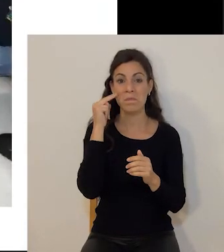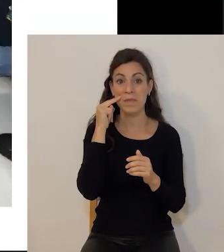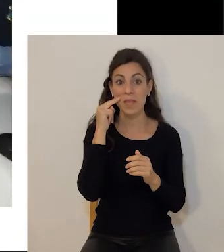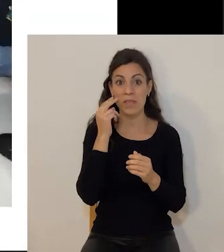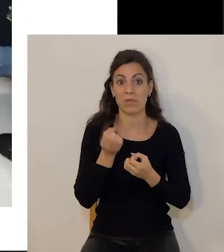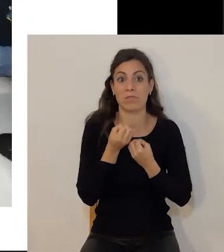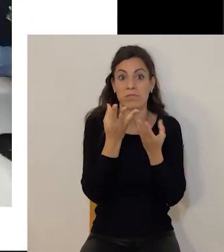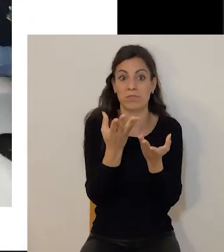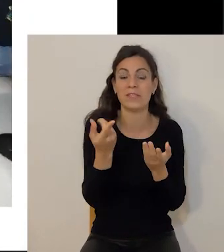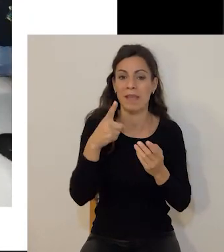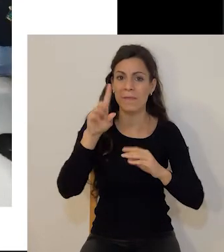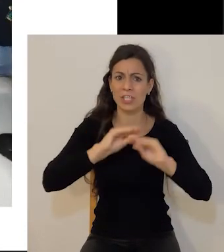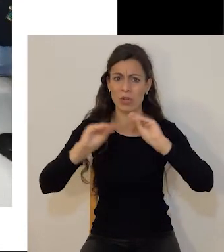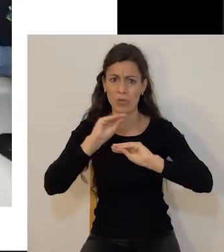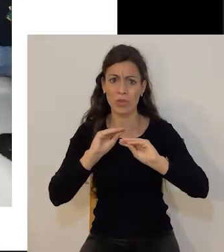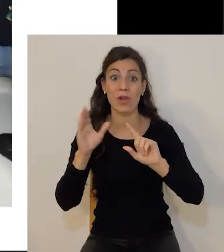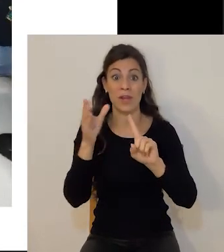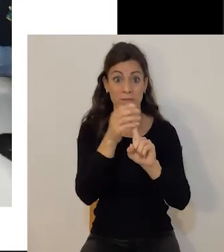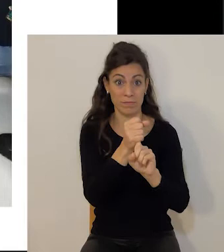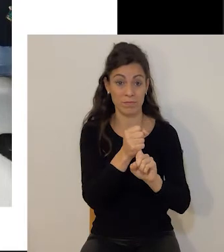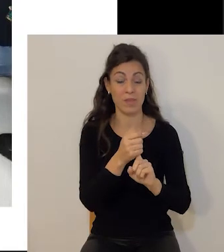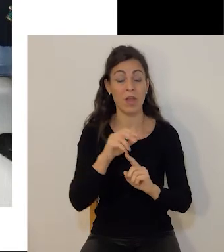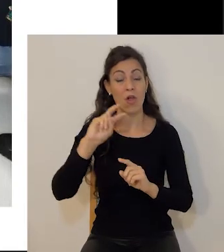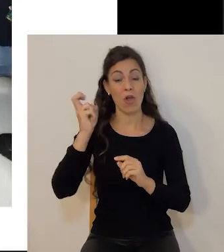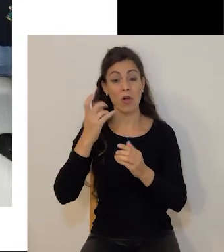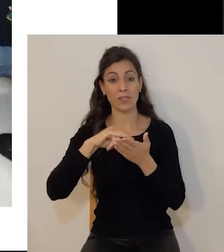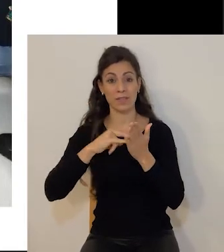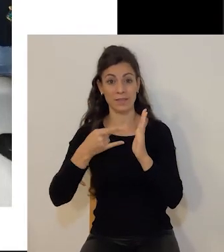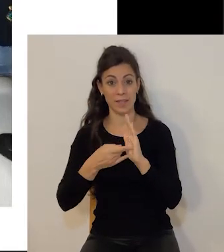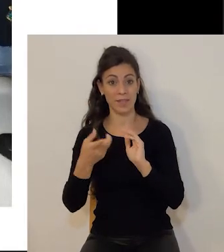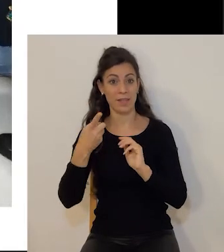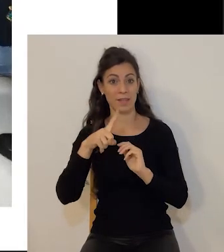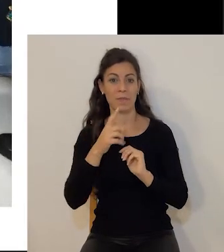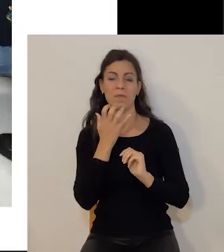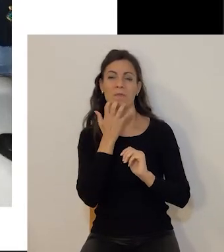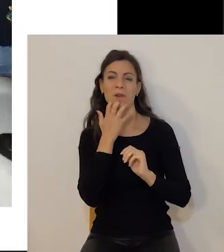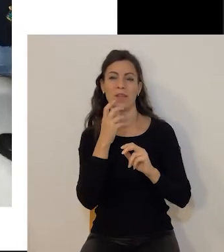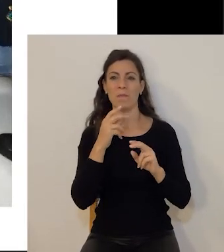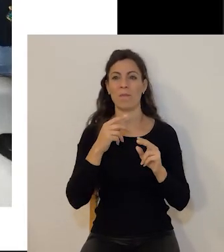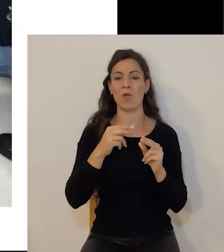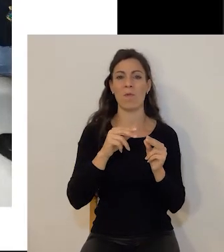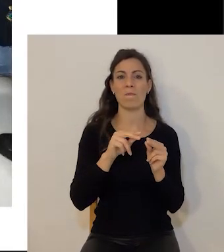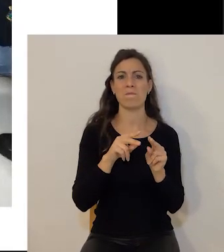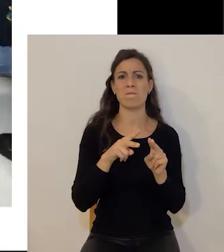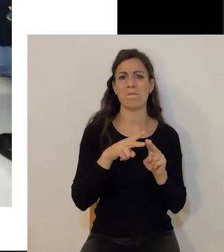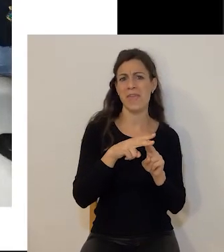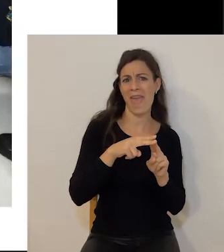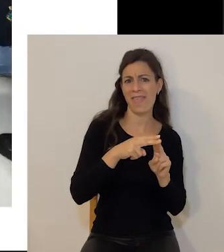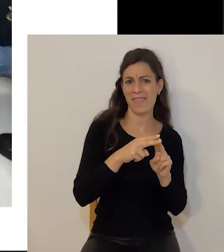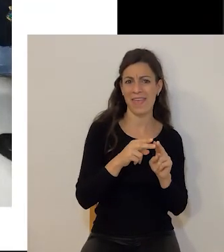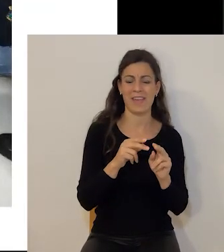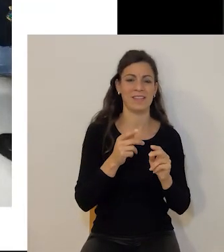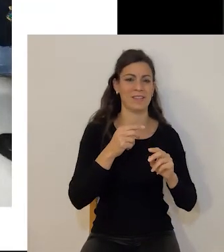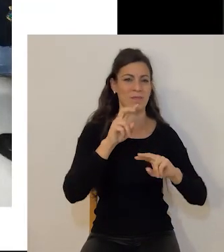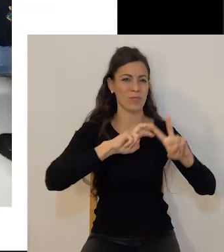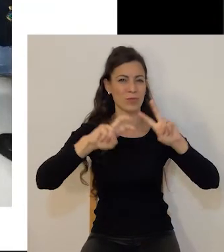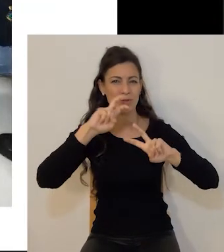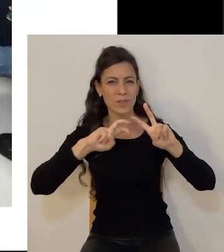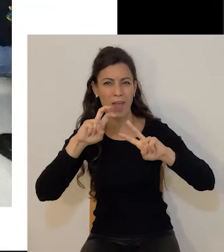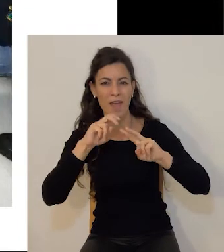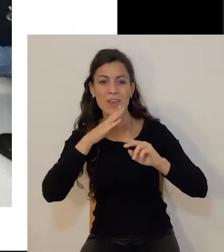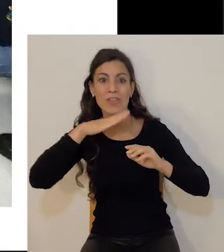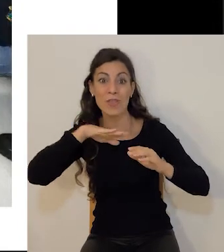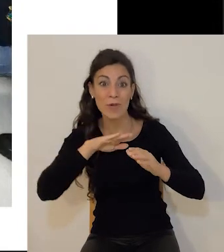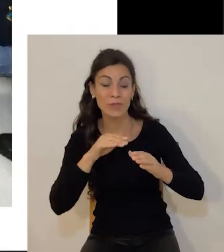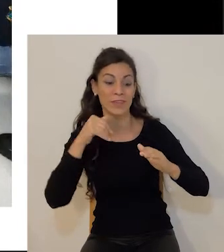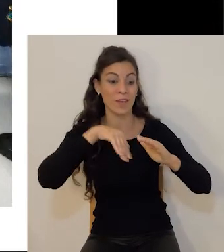soluciones. Utilizamos otras técnicas como buscar piezas y los metemos dentro de ahí y